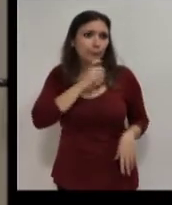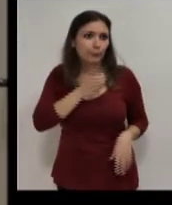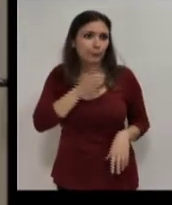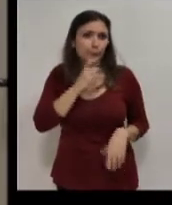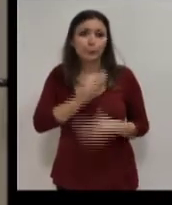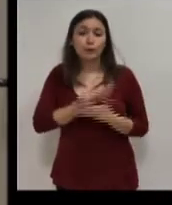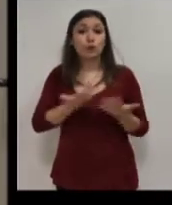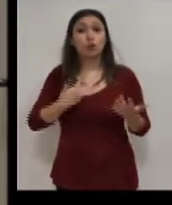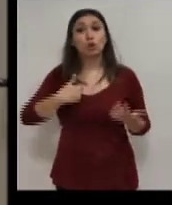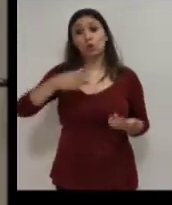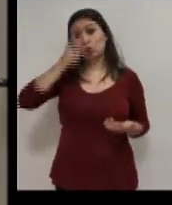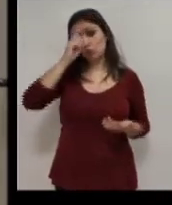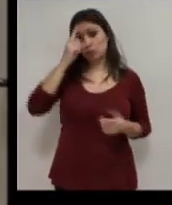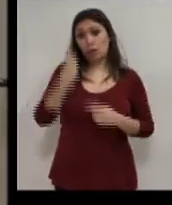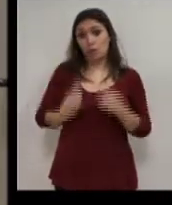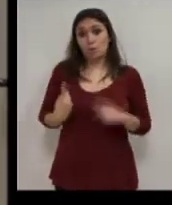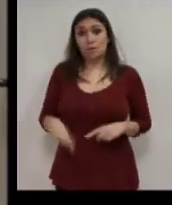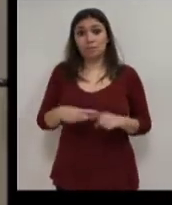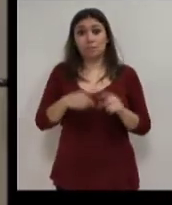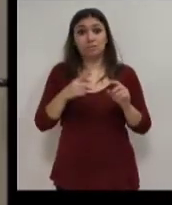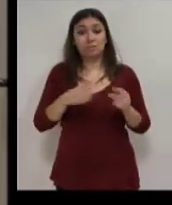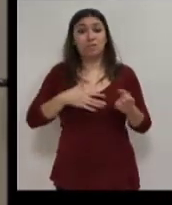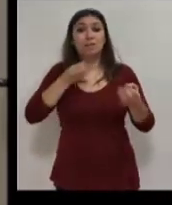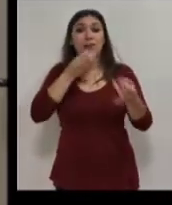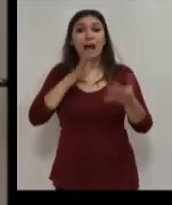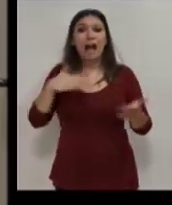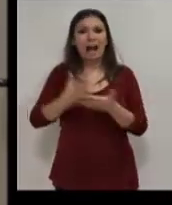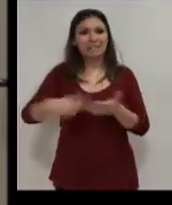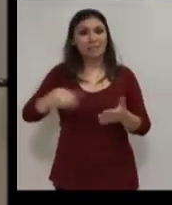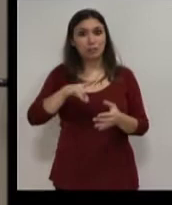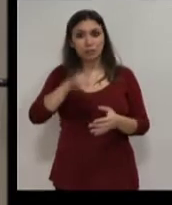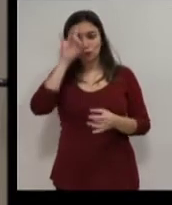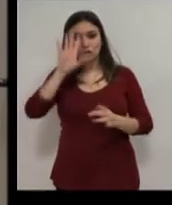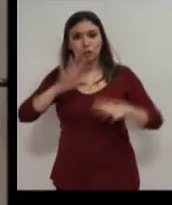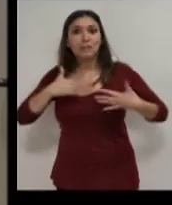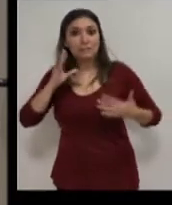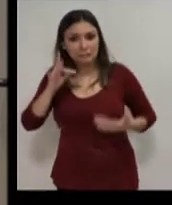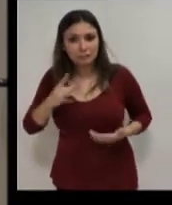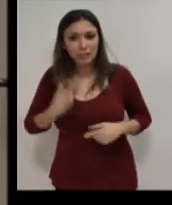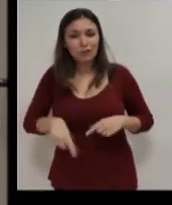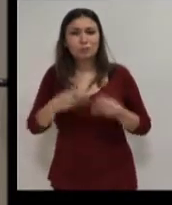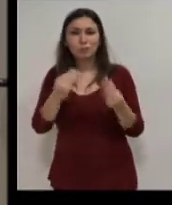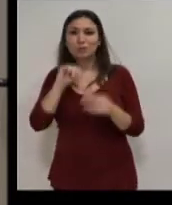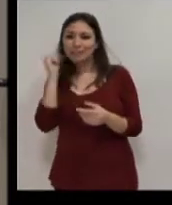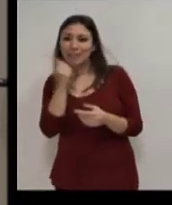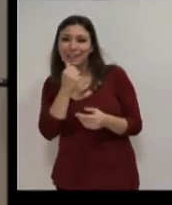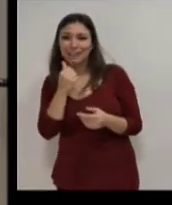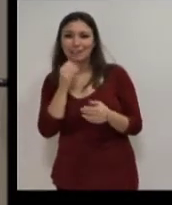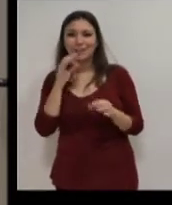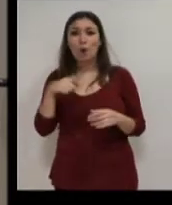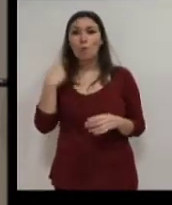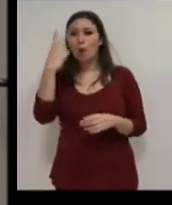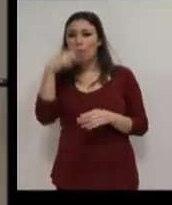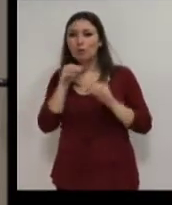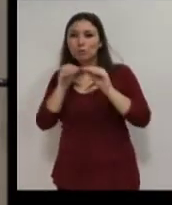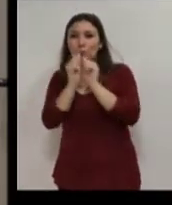difícilmente conseguir que no sean vandalizables. No sé si alguna de las cosas para vosotros que puedo decir pueden llegar a ser hasta sorpresa, porque hacemos muchas actuaciones en secreto que luego la